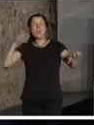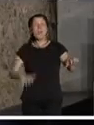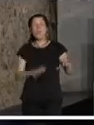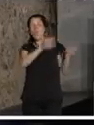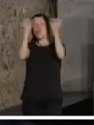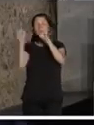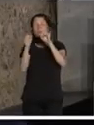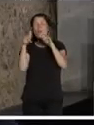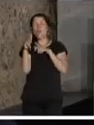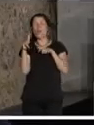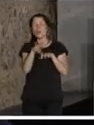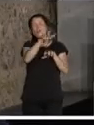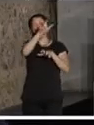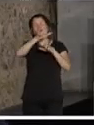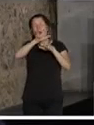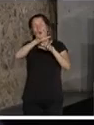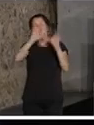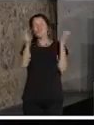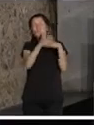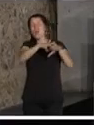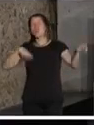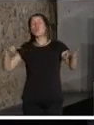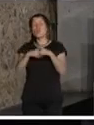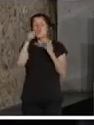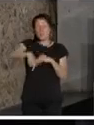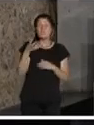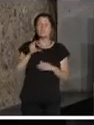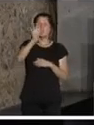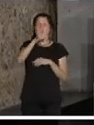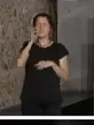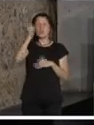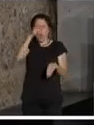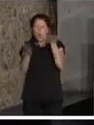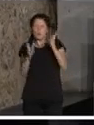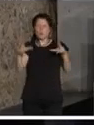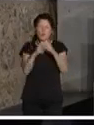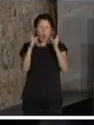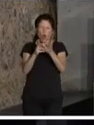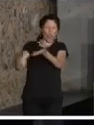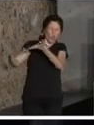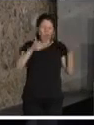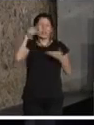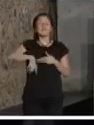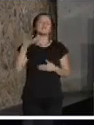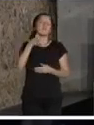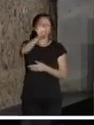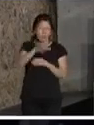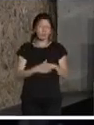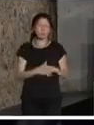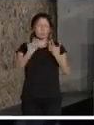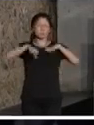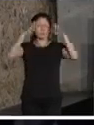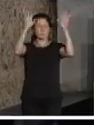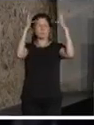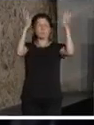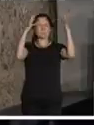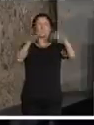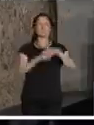los derechos de las mayorías sociales de este país y por traer justicia social a este país